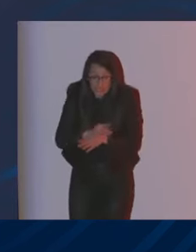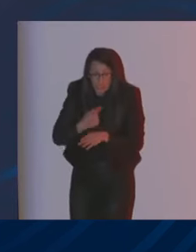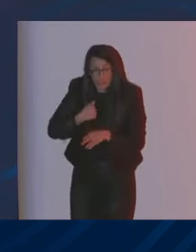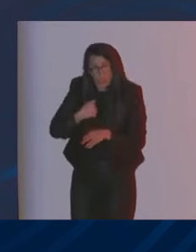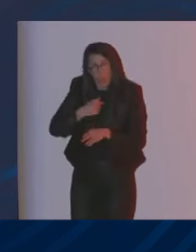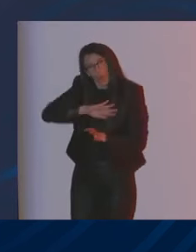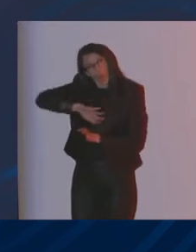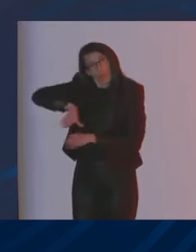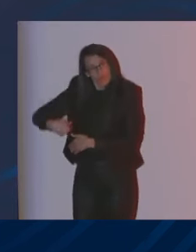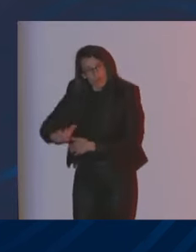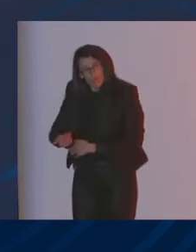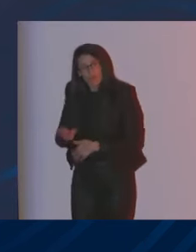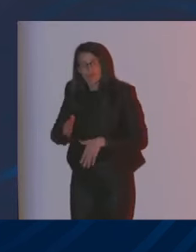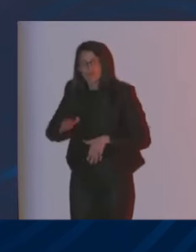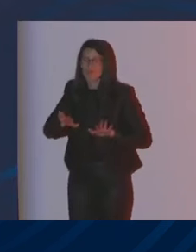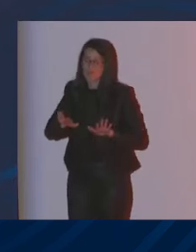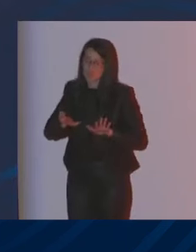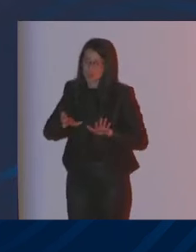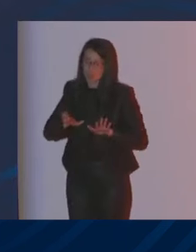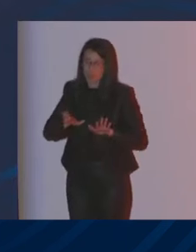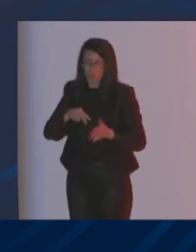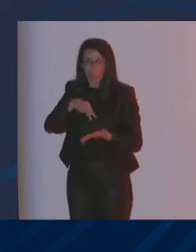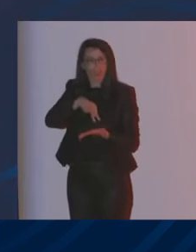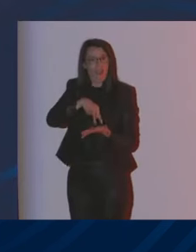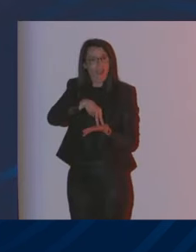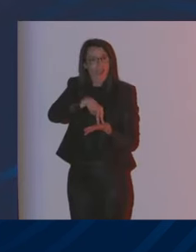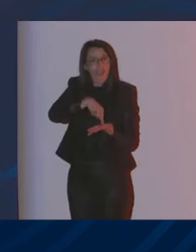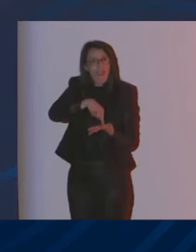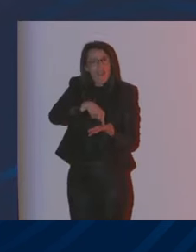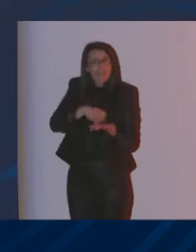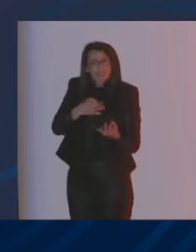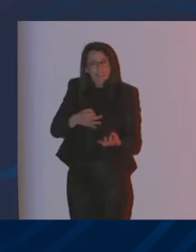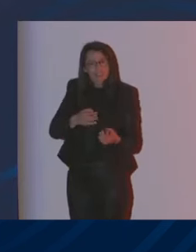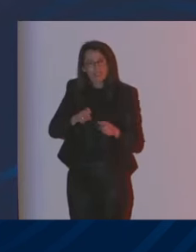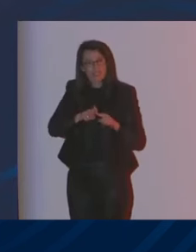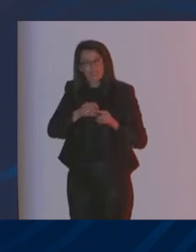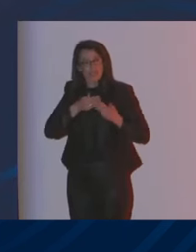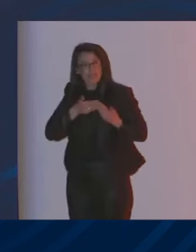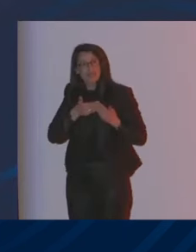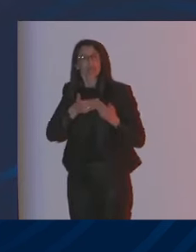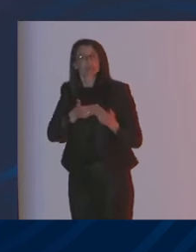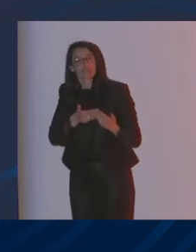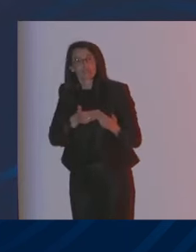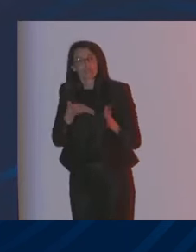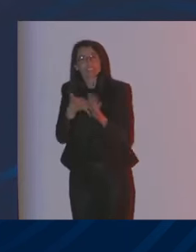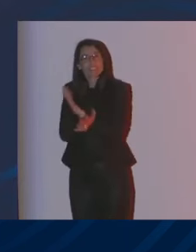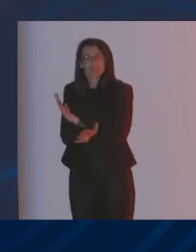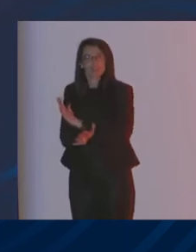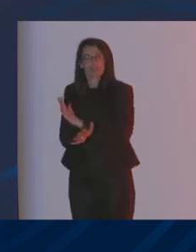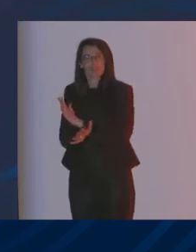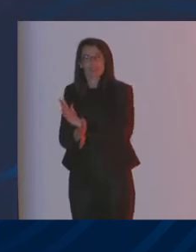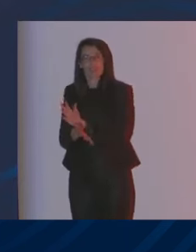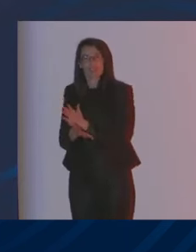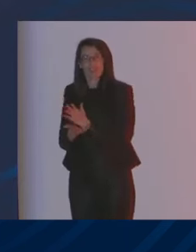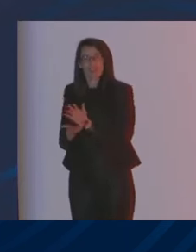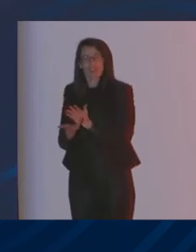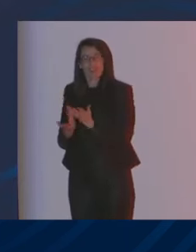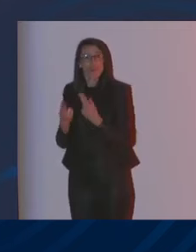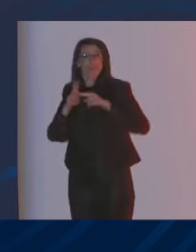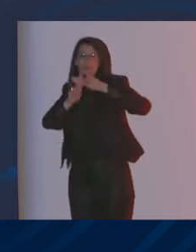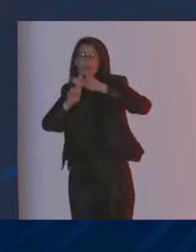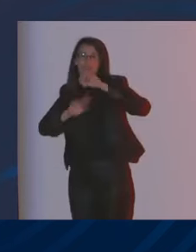lugar, siempre ha estado ahí. Carácter voluntario es la esencia de Cruz